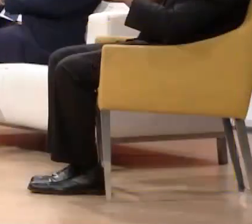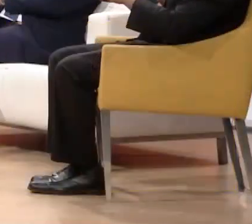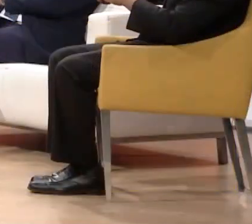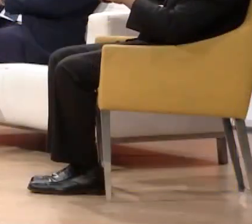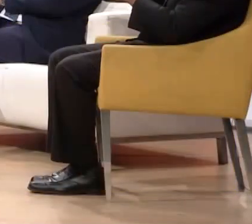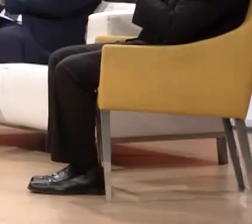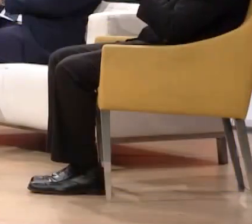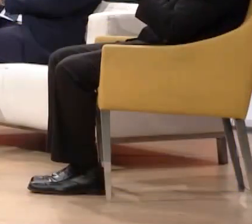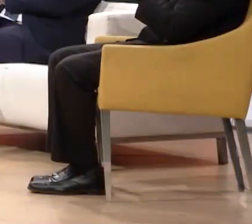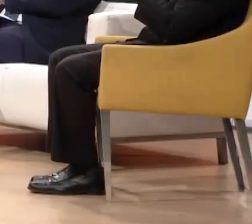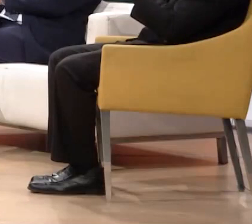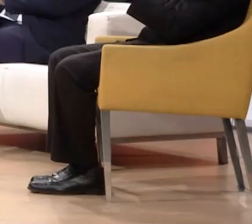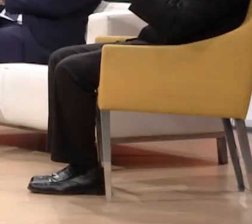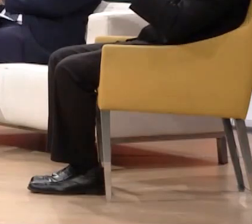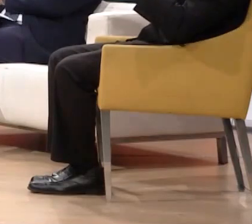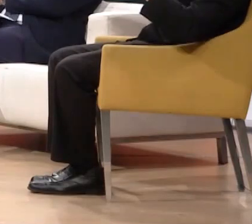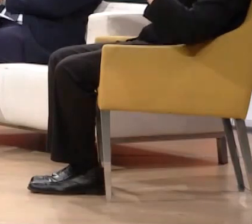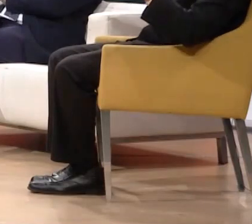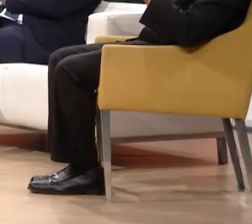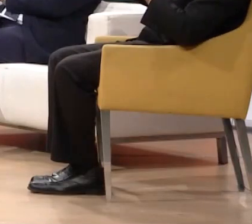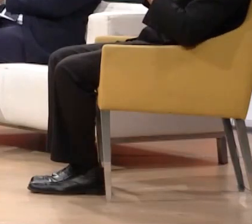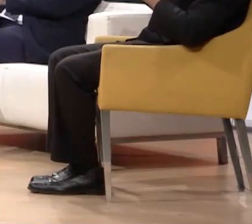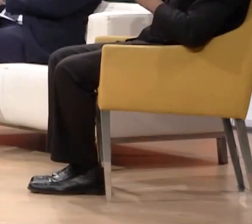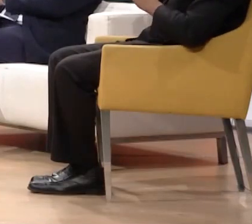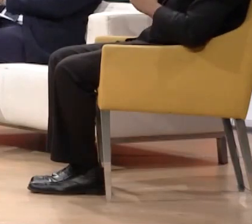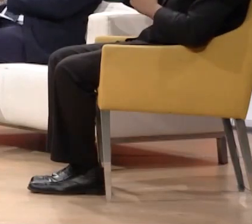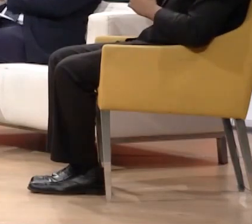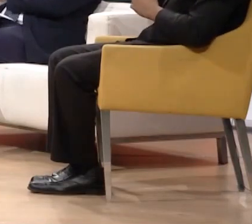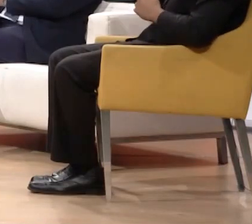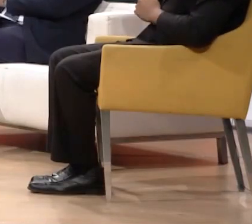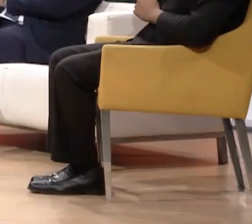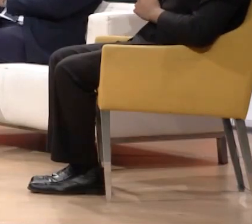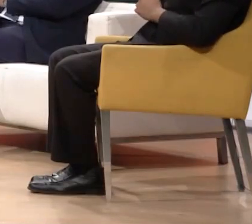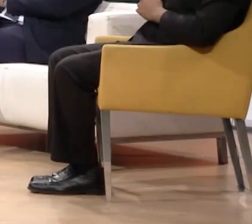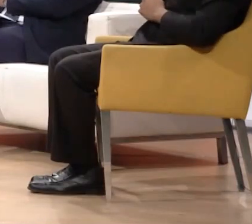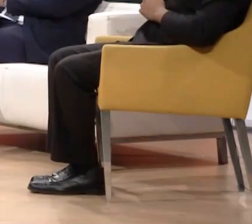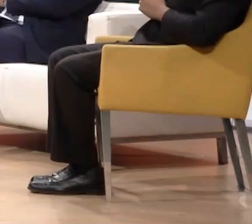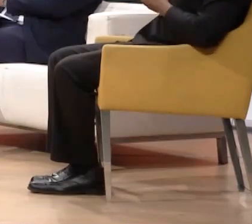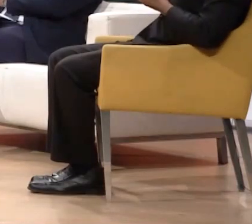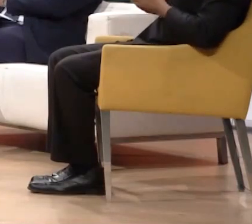ayúdame a este lenguaje de señas. ¿Cómo le digo a una mujer? No te quiero más. Enseña.